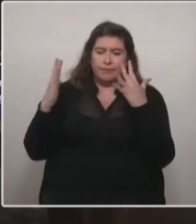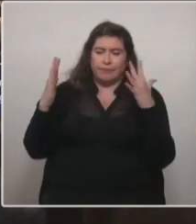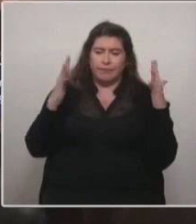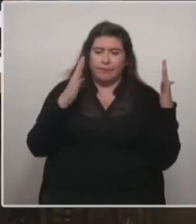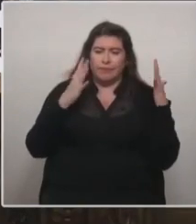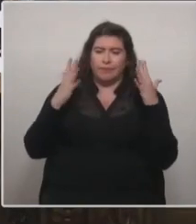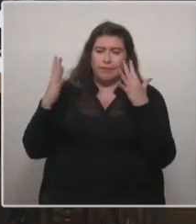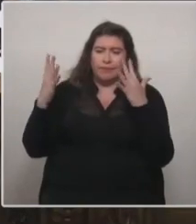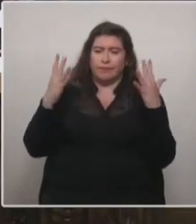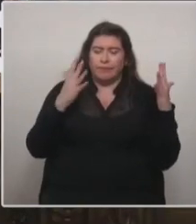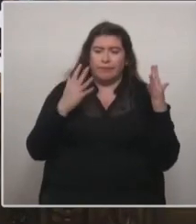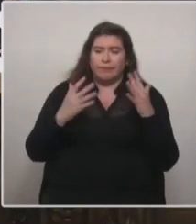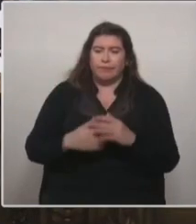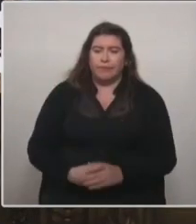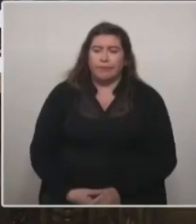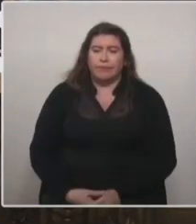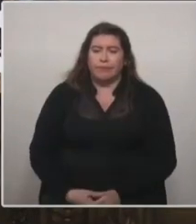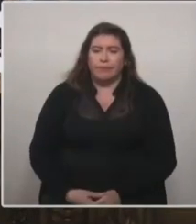Gracias.